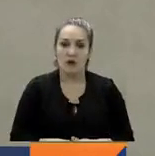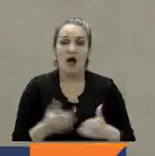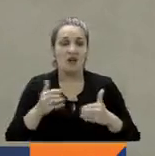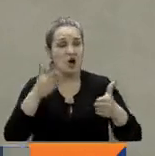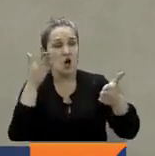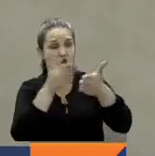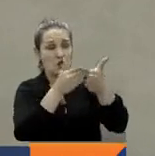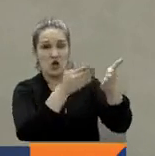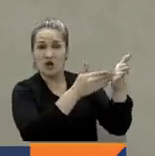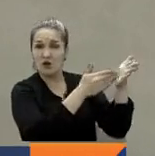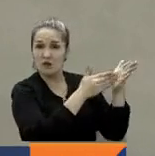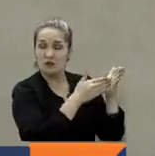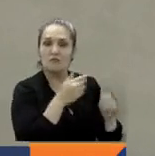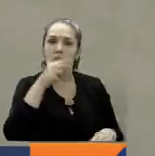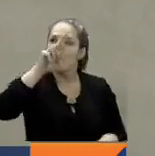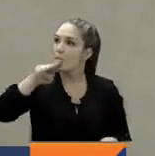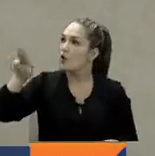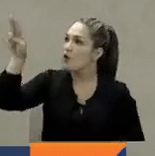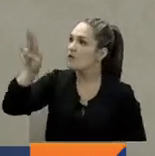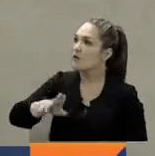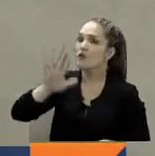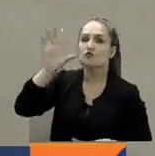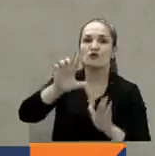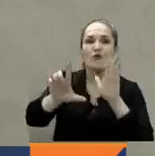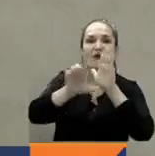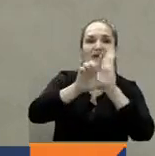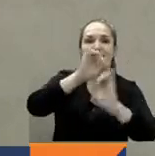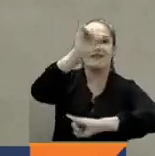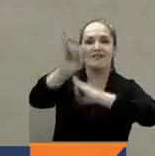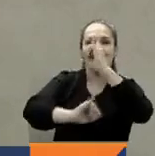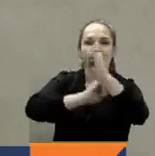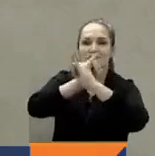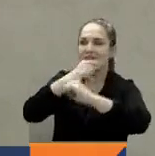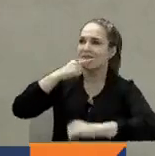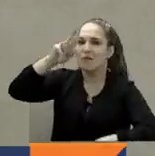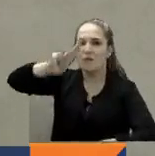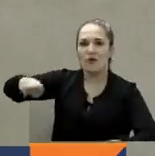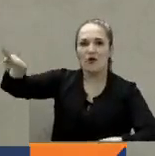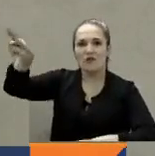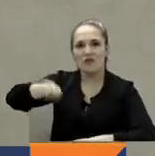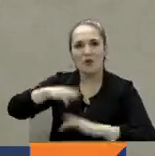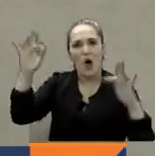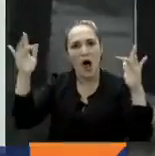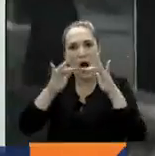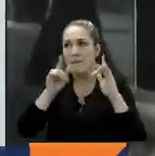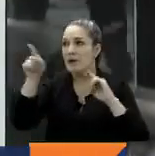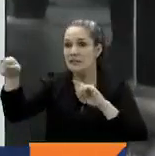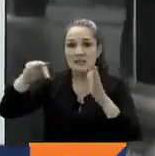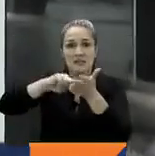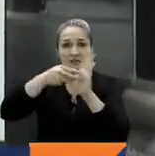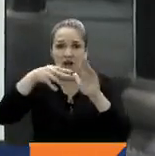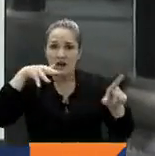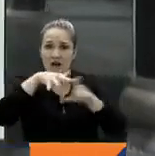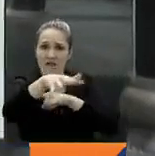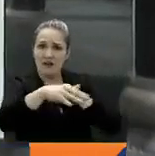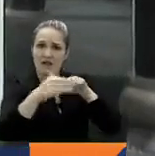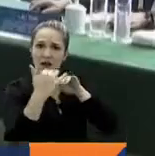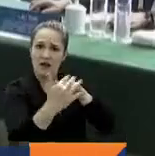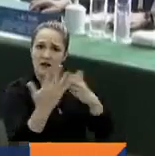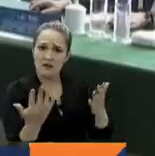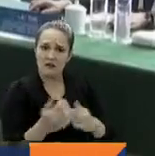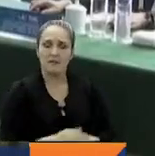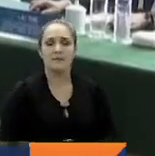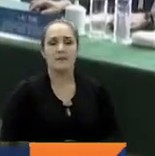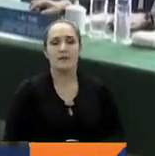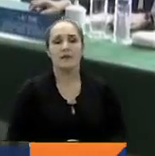están prohibidos por el derecho internacional humanitario y pueden constituir crímenes de guerra en medio de este alarmante panorama